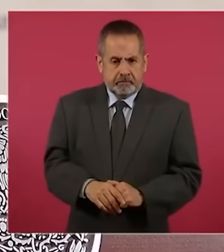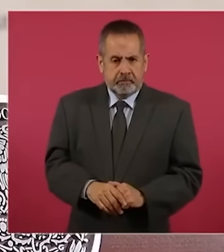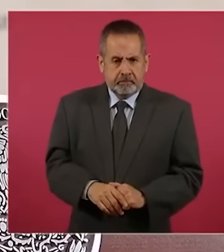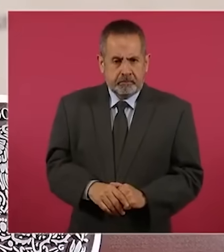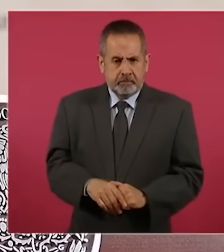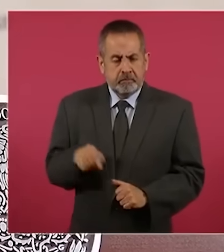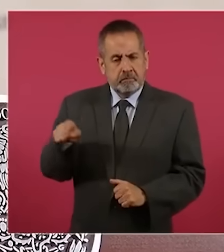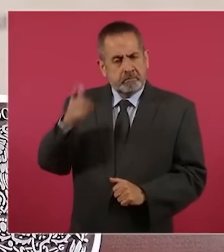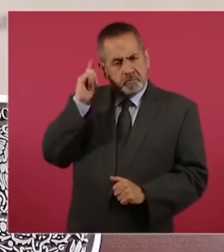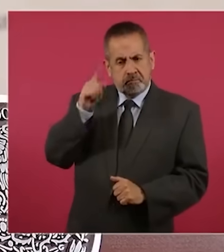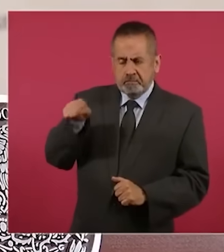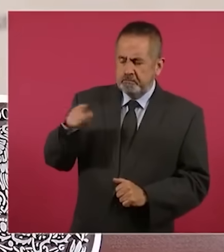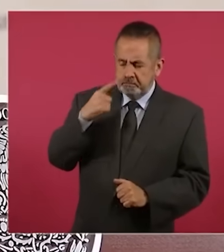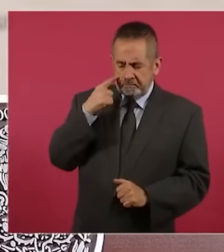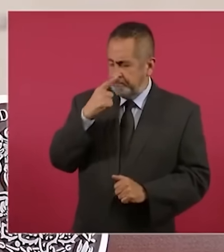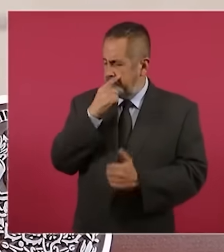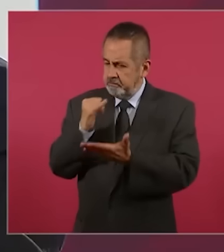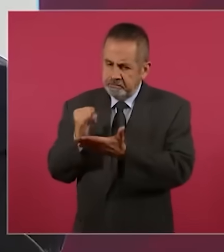decida